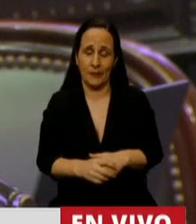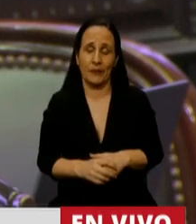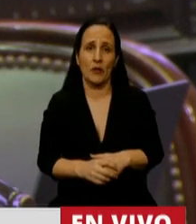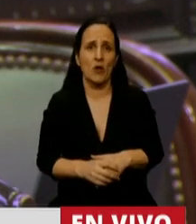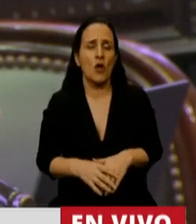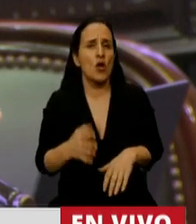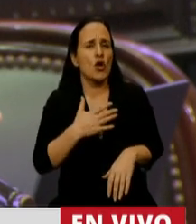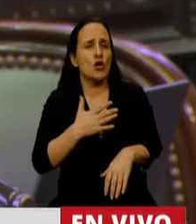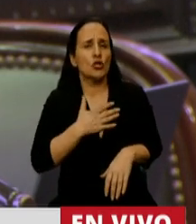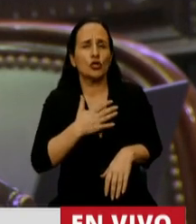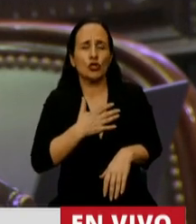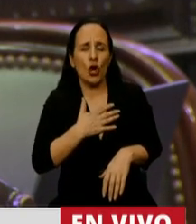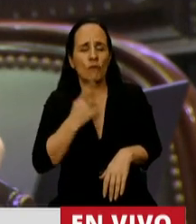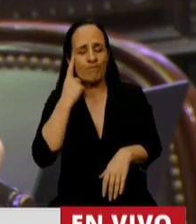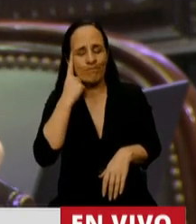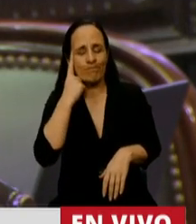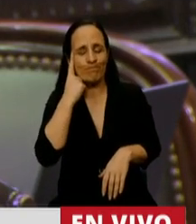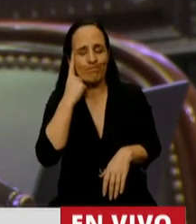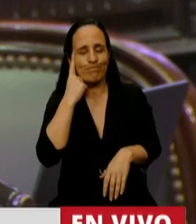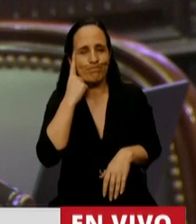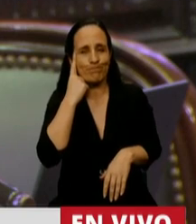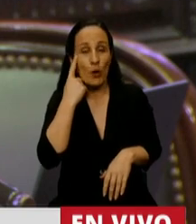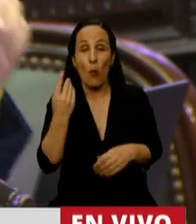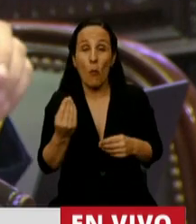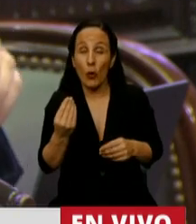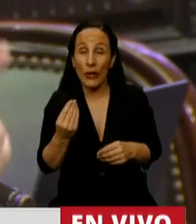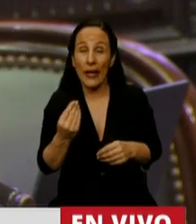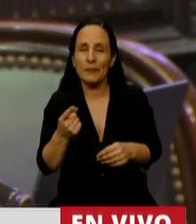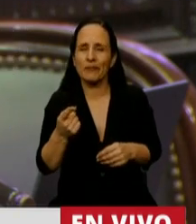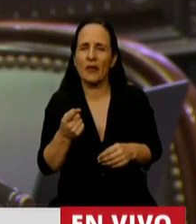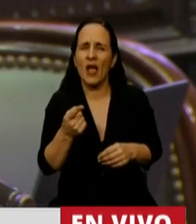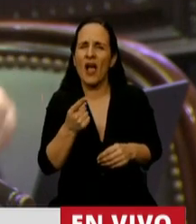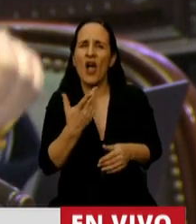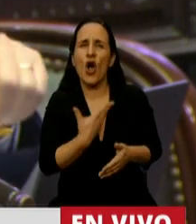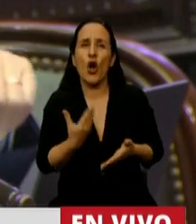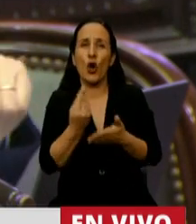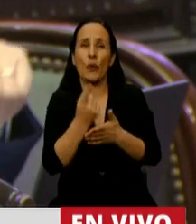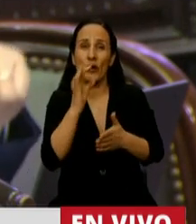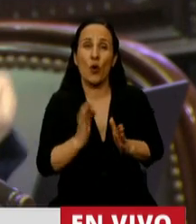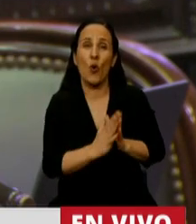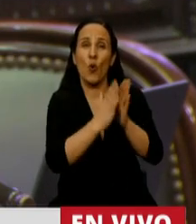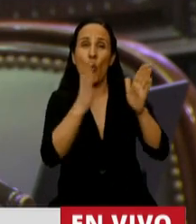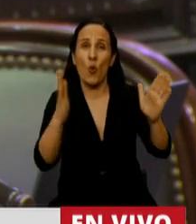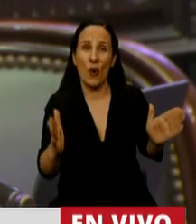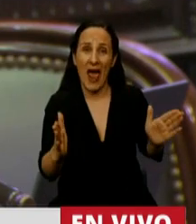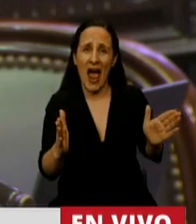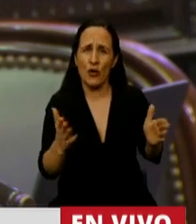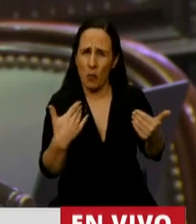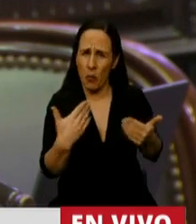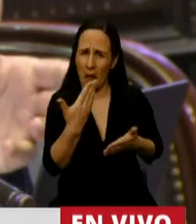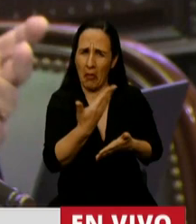yo tenía la expectativa porque se han tomado como ningún otro gobierno han tenido más de un año para trabajar en este presupuesto